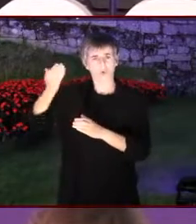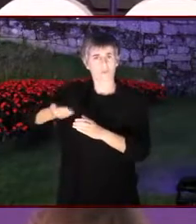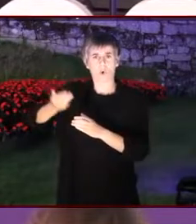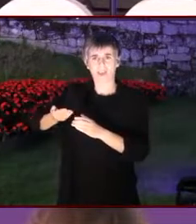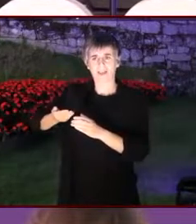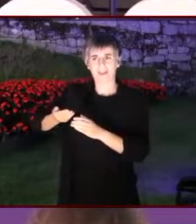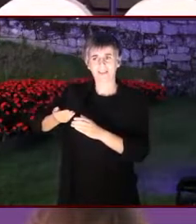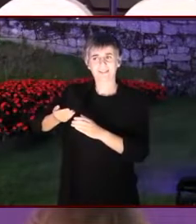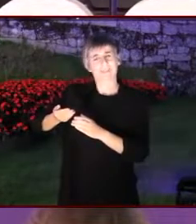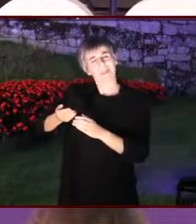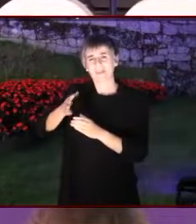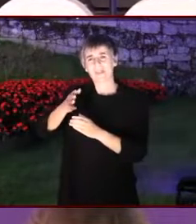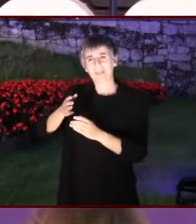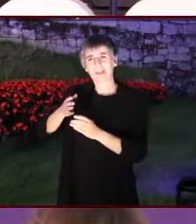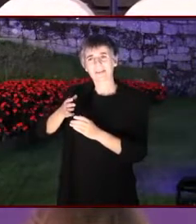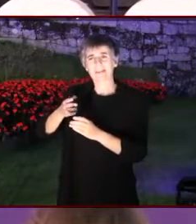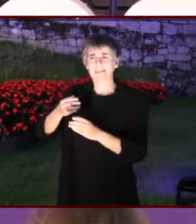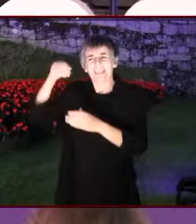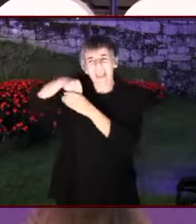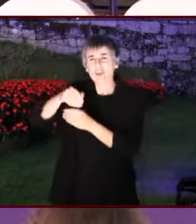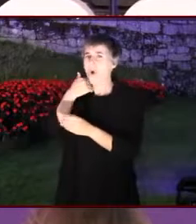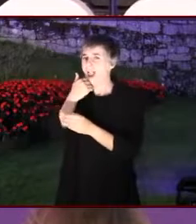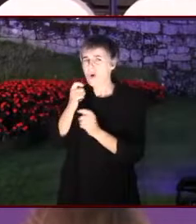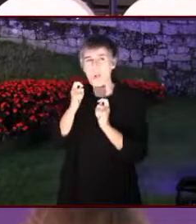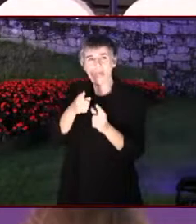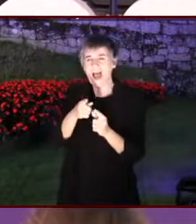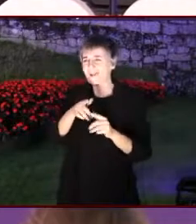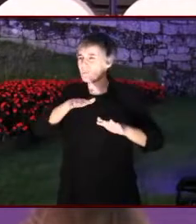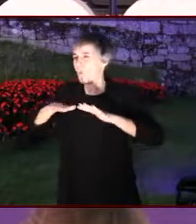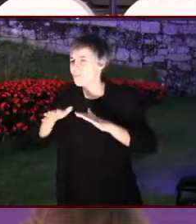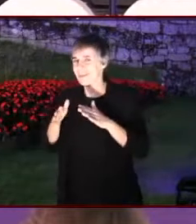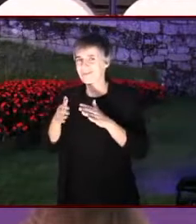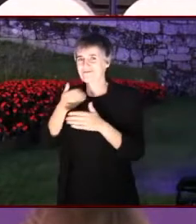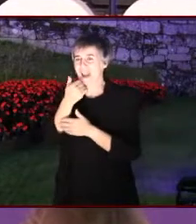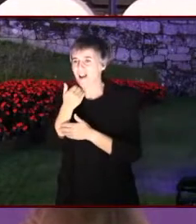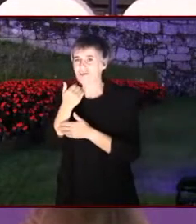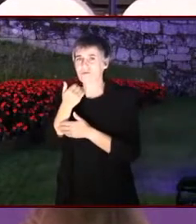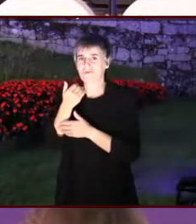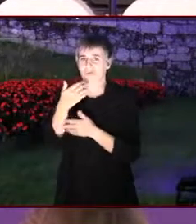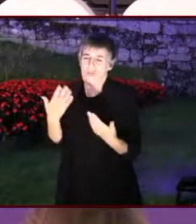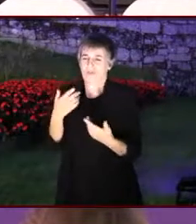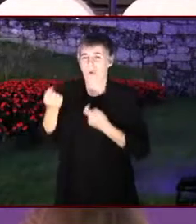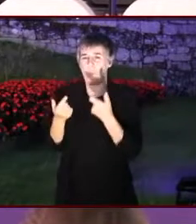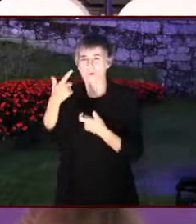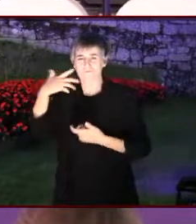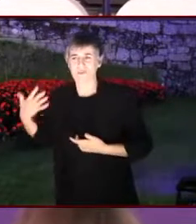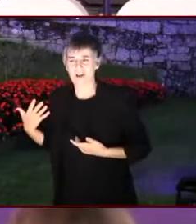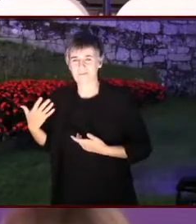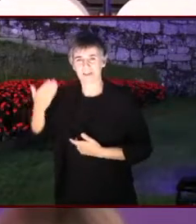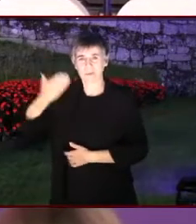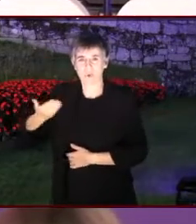hai algo que moven, non? Entón fanse como máis grandes, máis trascendentes. E o que pensei, basicamente, é que